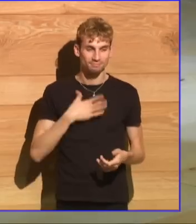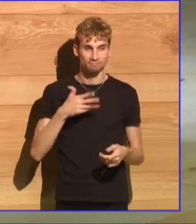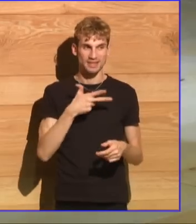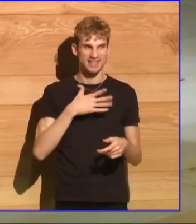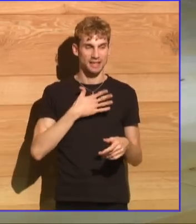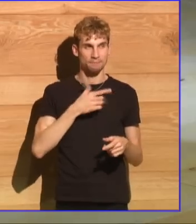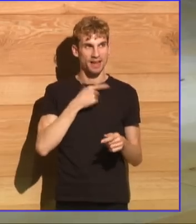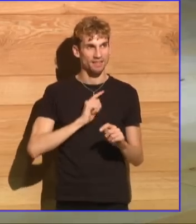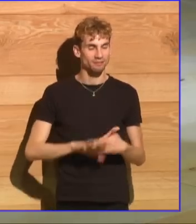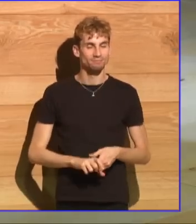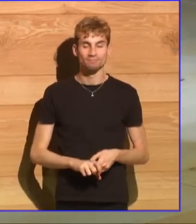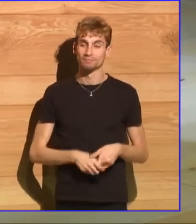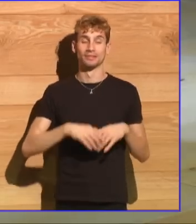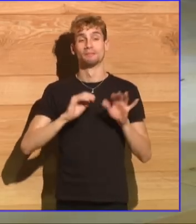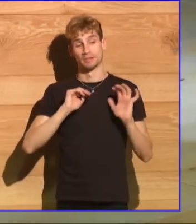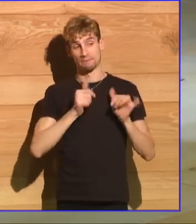Pues por ahí se empieza.